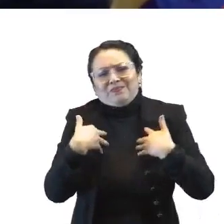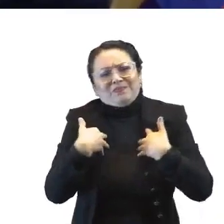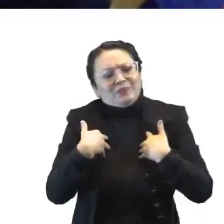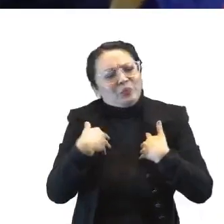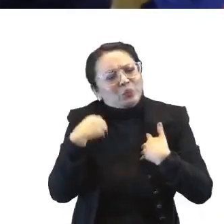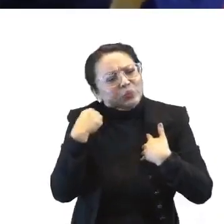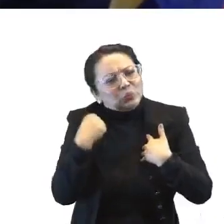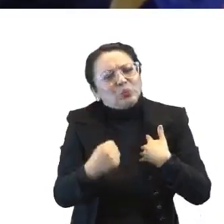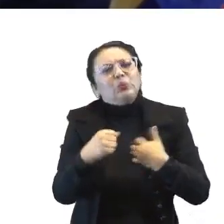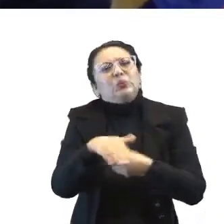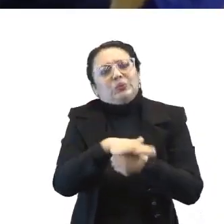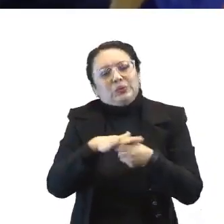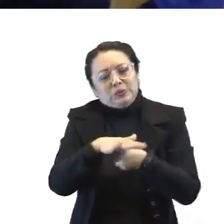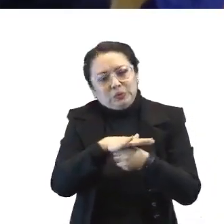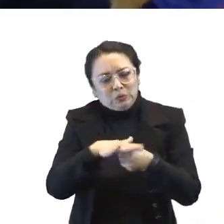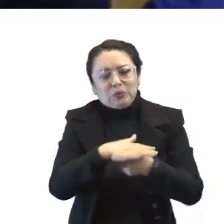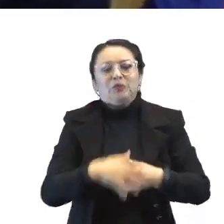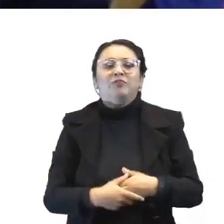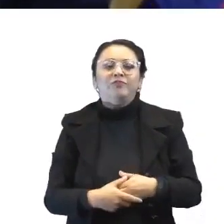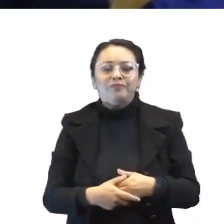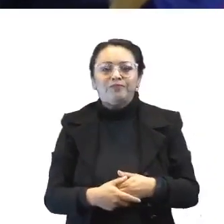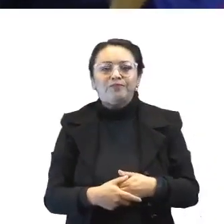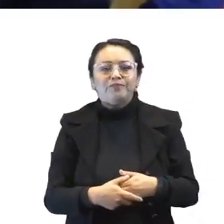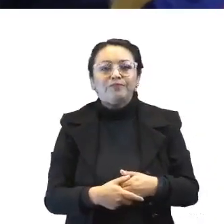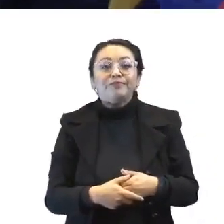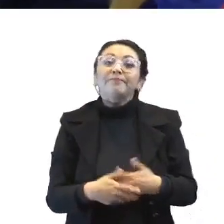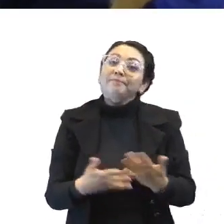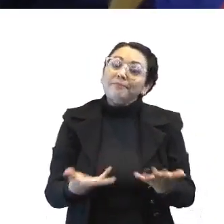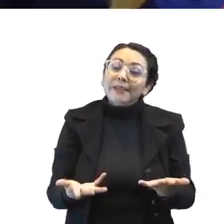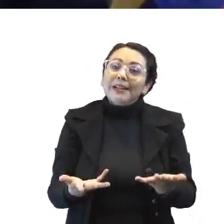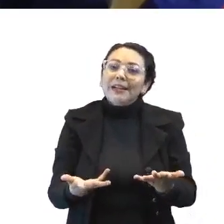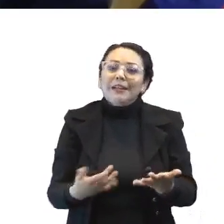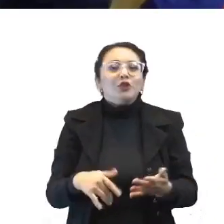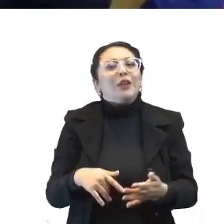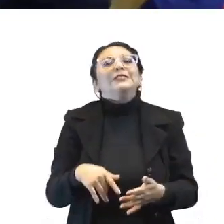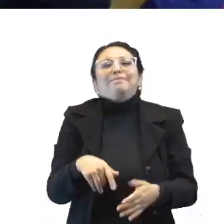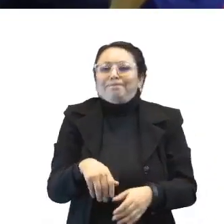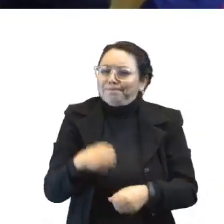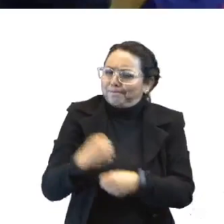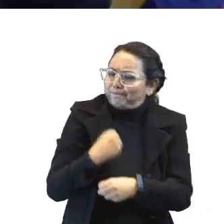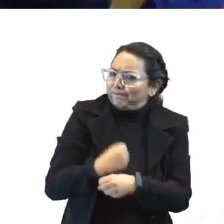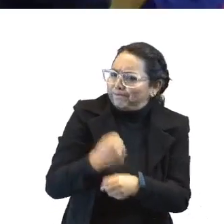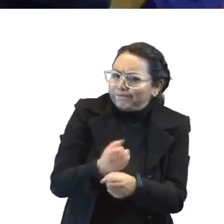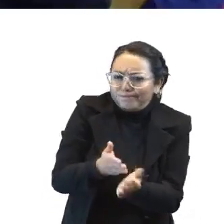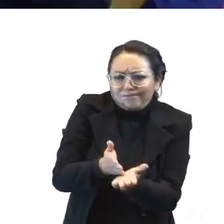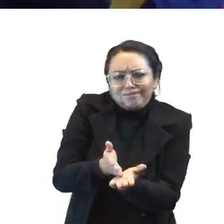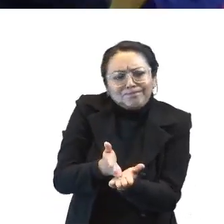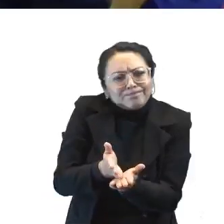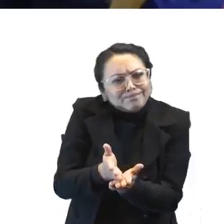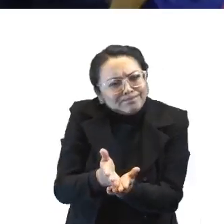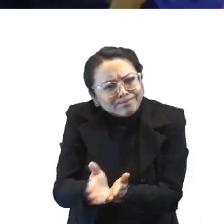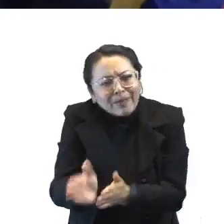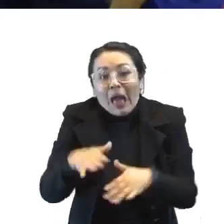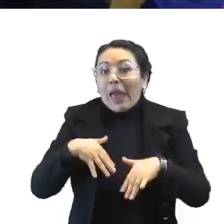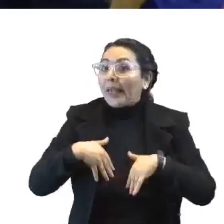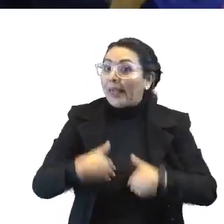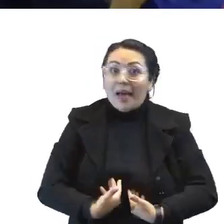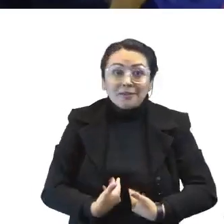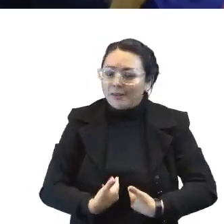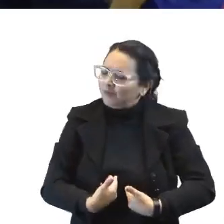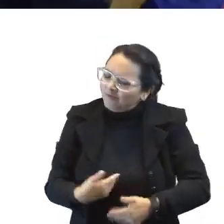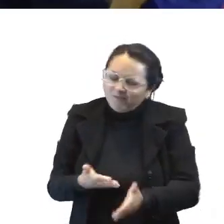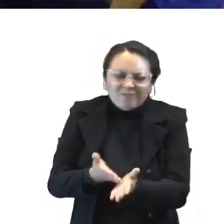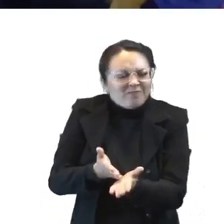peor parte de ese conflicto. Así que nos toca seguir trabajando de manera incansable para que